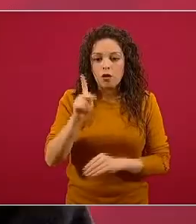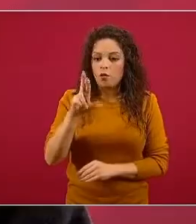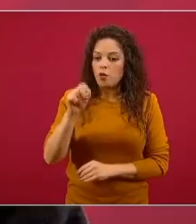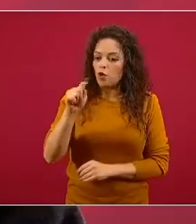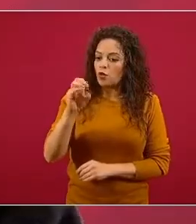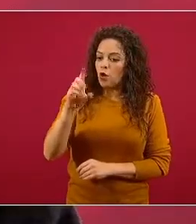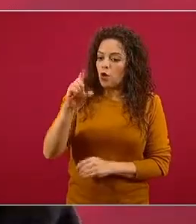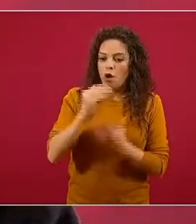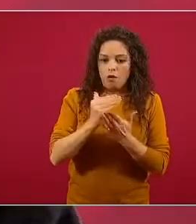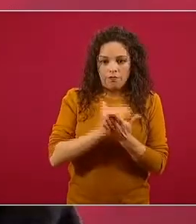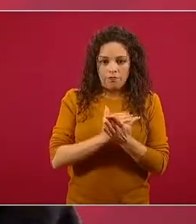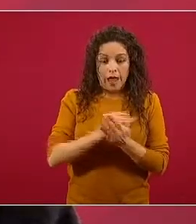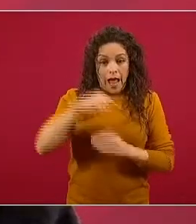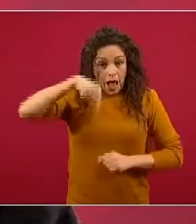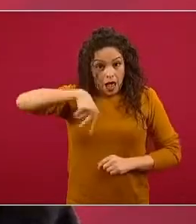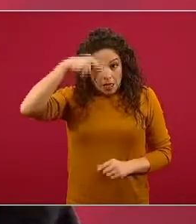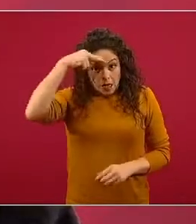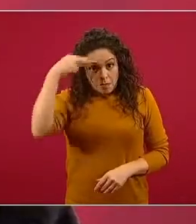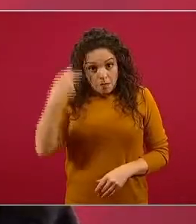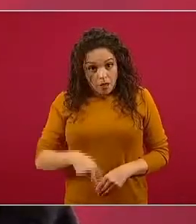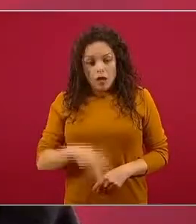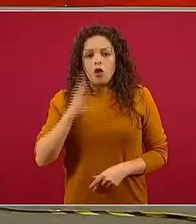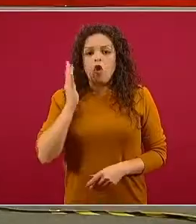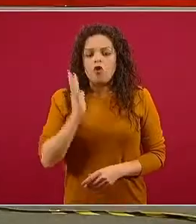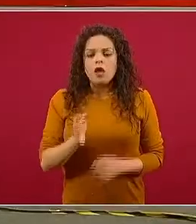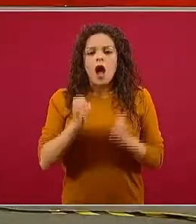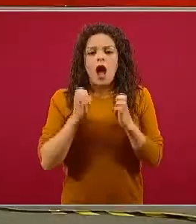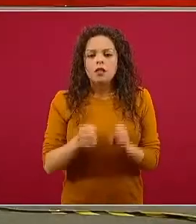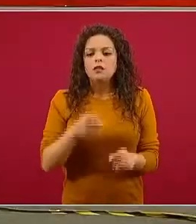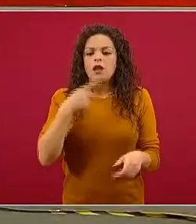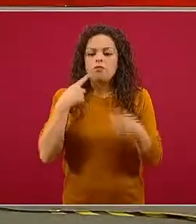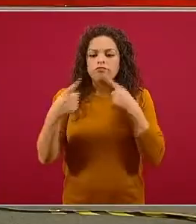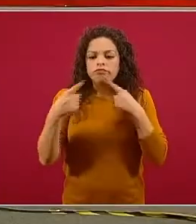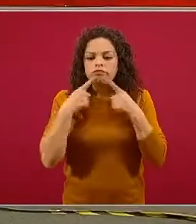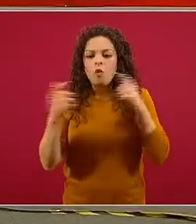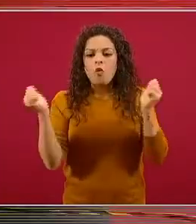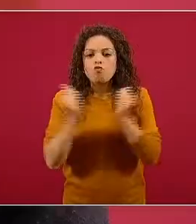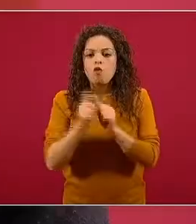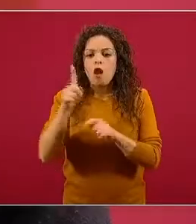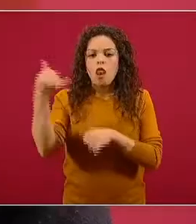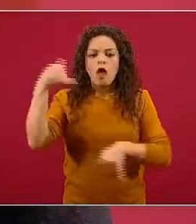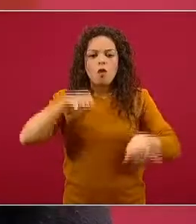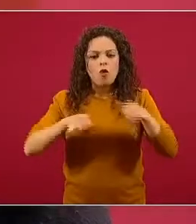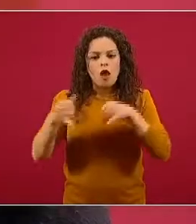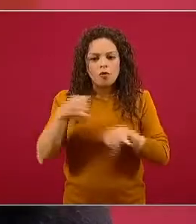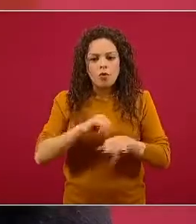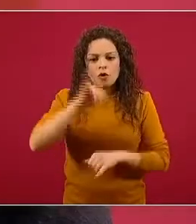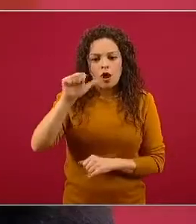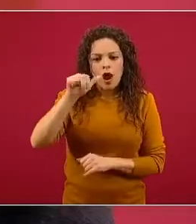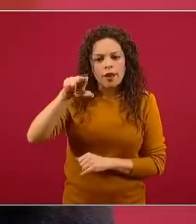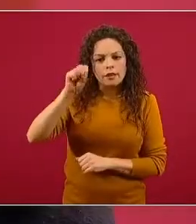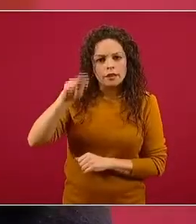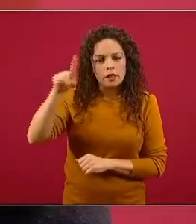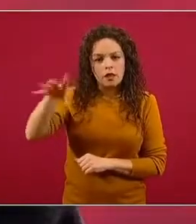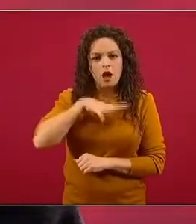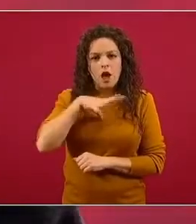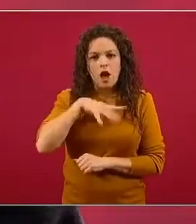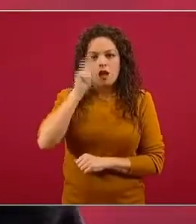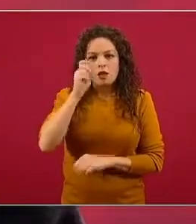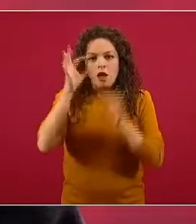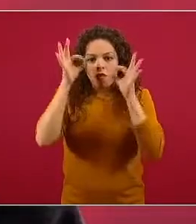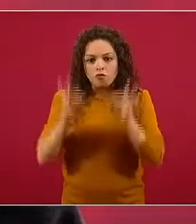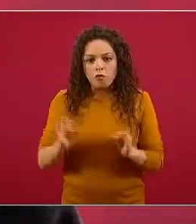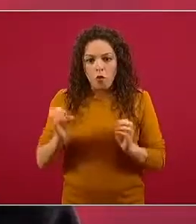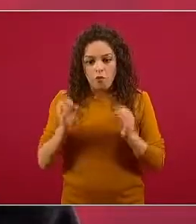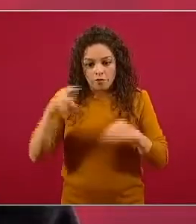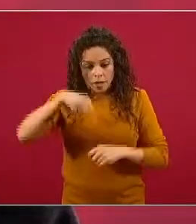En el caso de México, hemos estado en conversaciones con el laboratorio Janssen, que tiene un domicilio formal